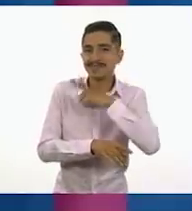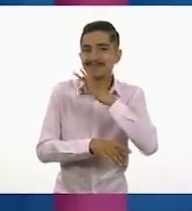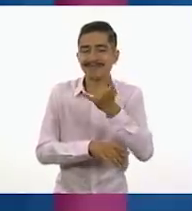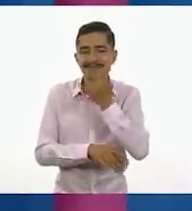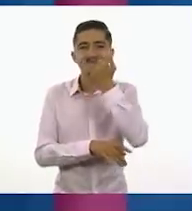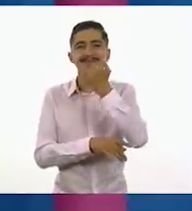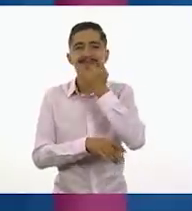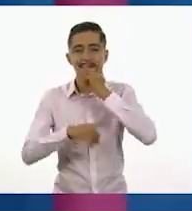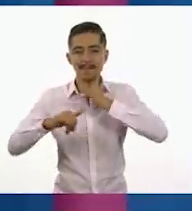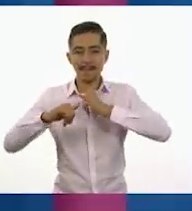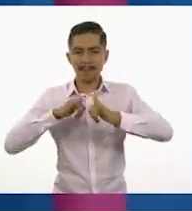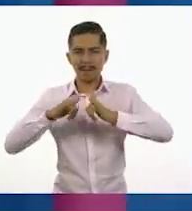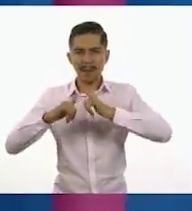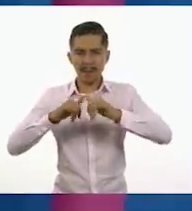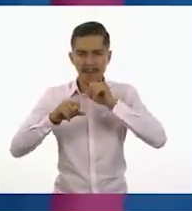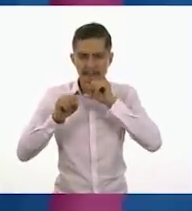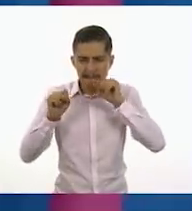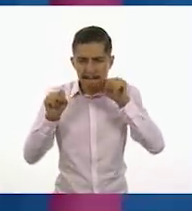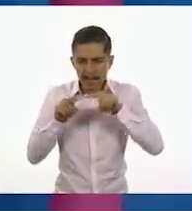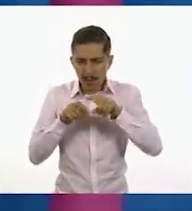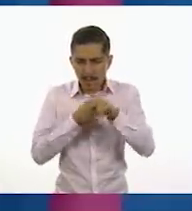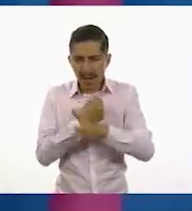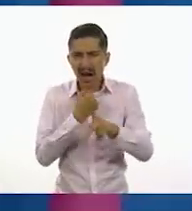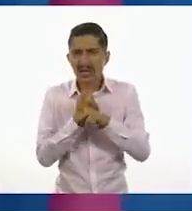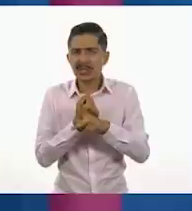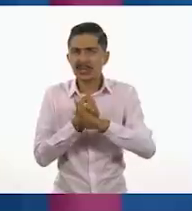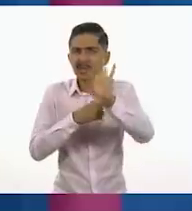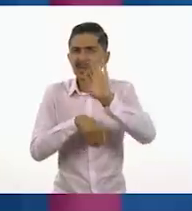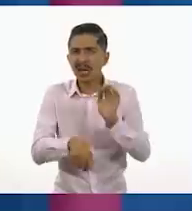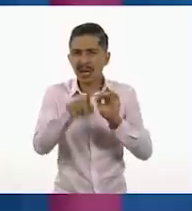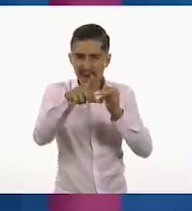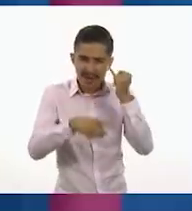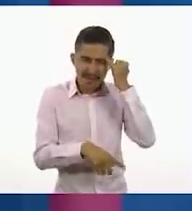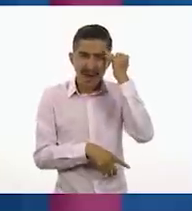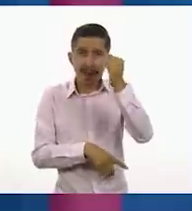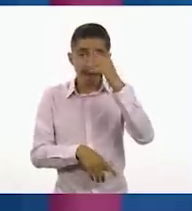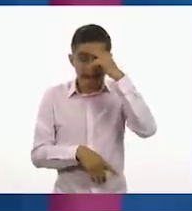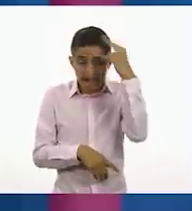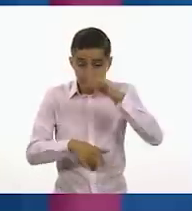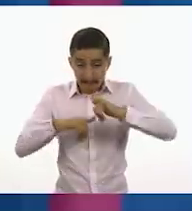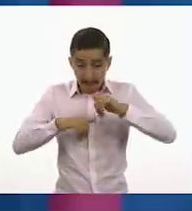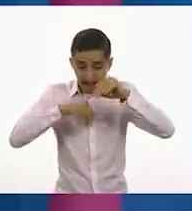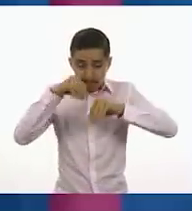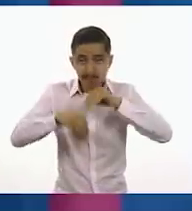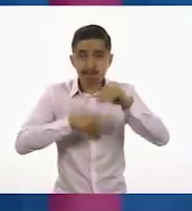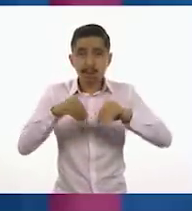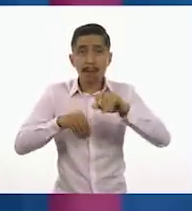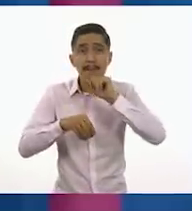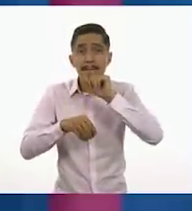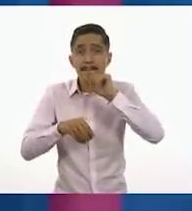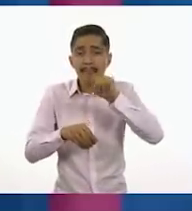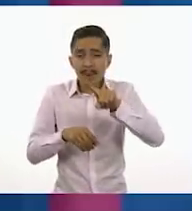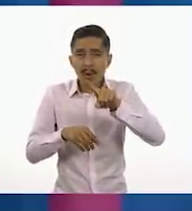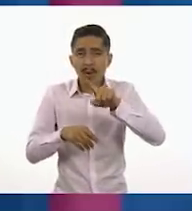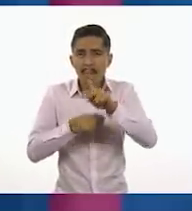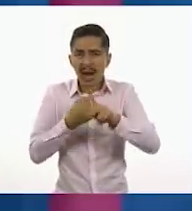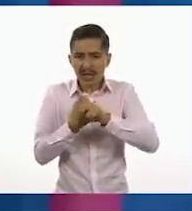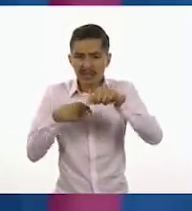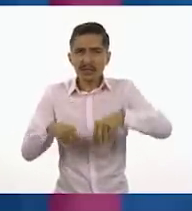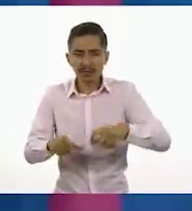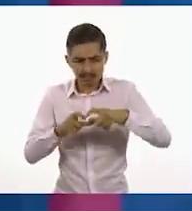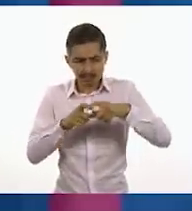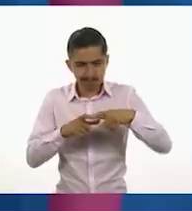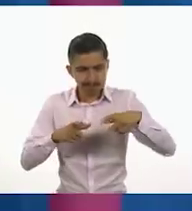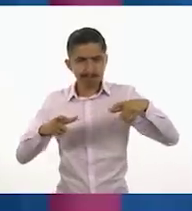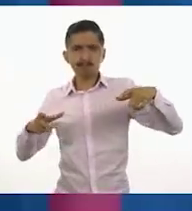un mapa del mismo tamaño de un país. Imagínate que hiciéramos un mapa de México que fuera del tamaño de nuestro país. Para empezar,